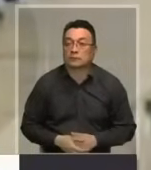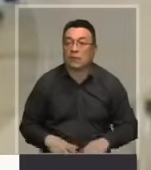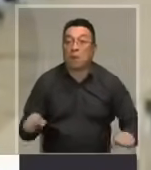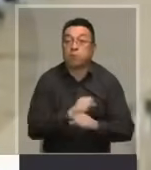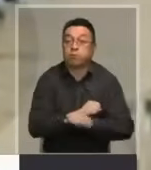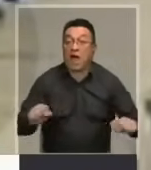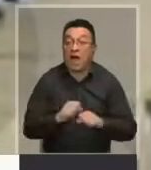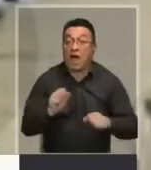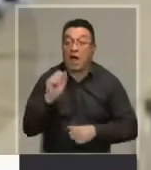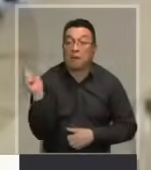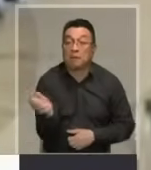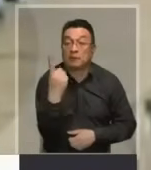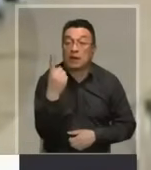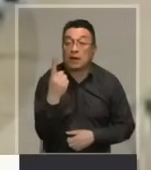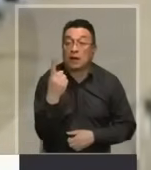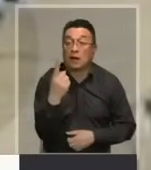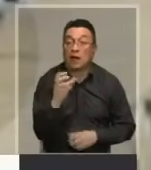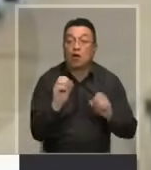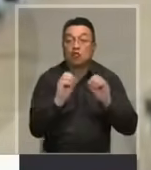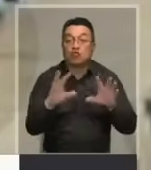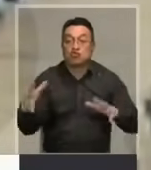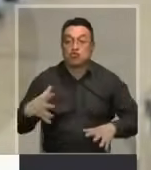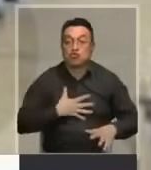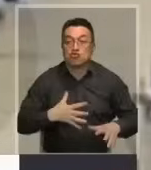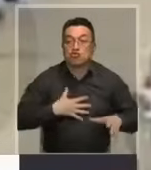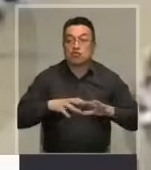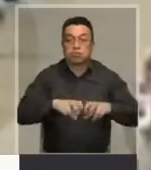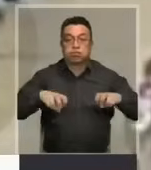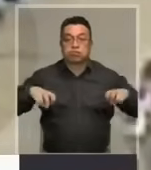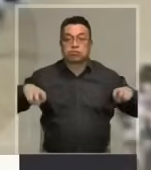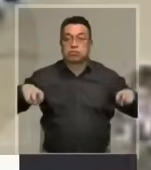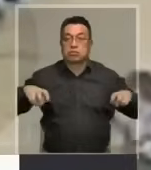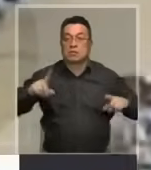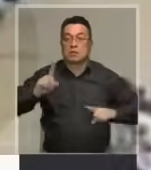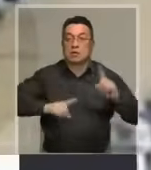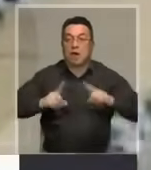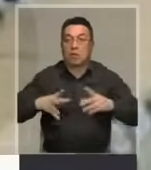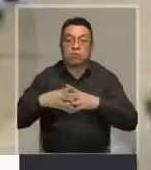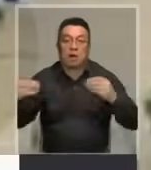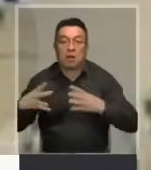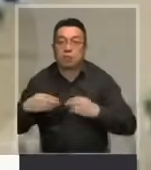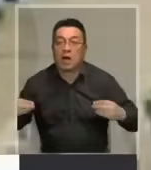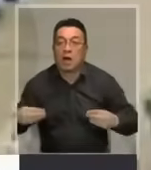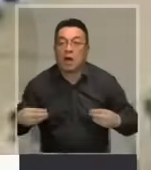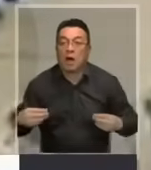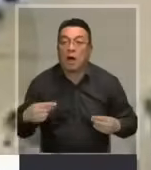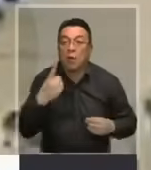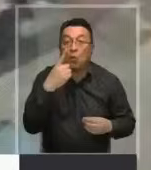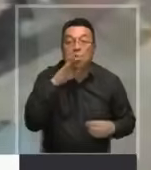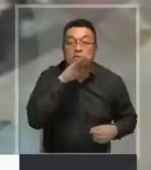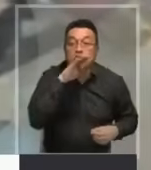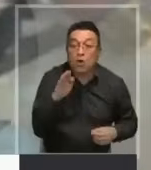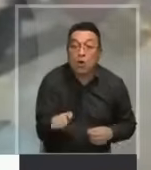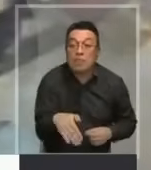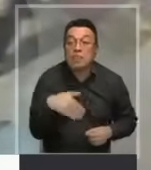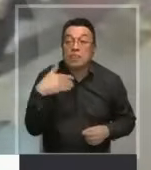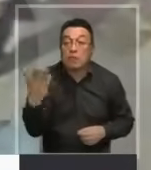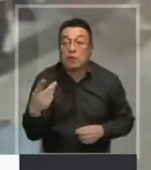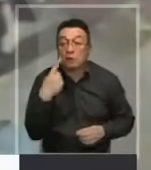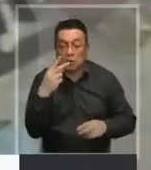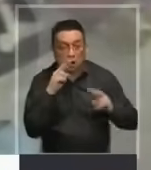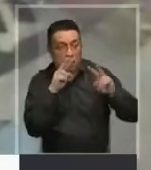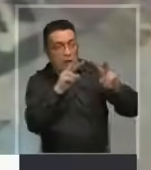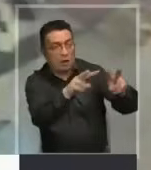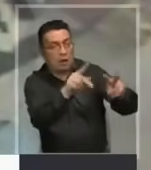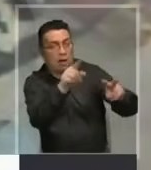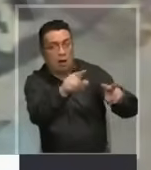explota la primera bomba. Por eso muchos se asustan por el ruido y algunas personas escapan. Un minuto más tarde, cuando muchos miraban